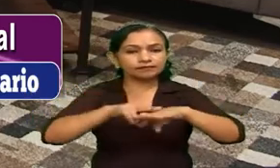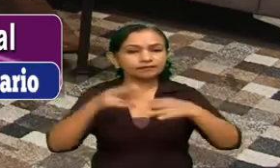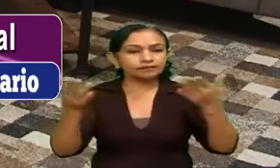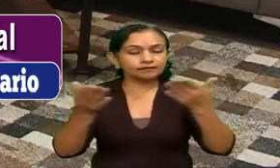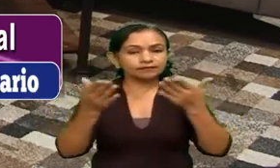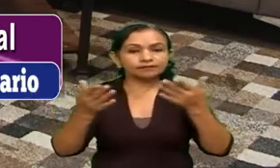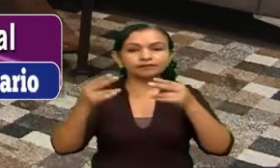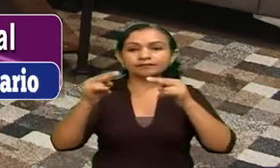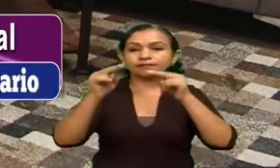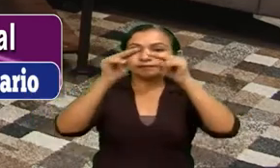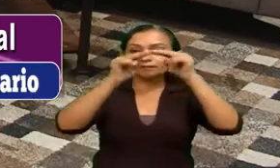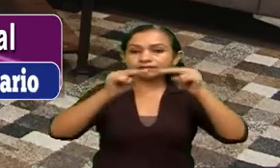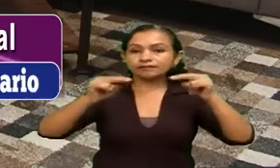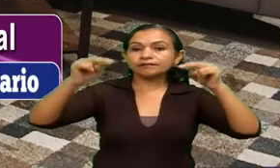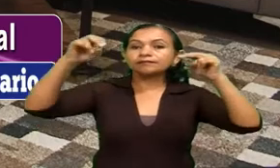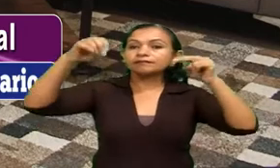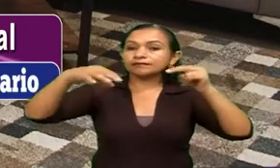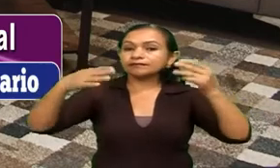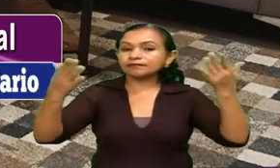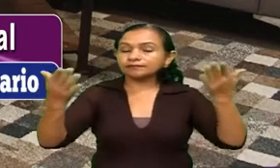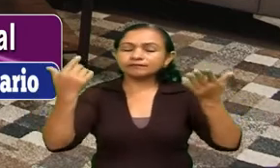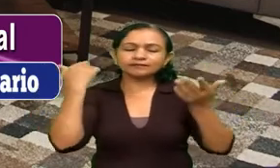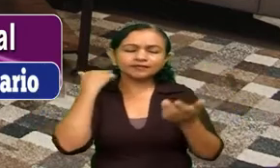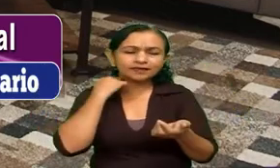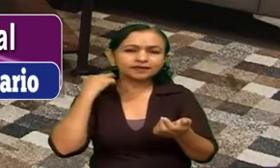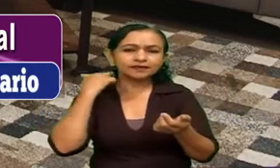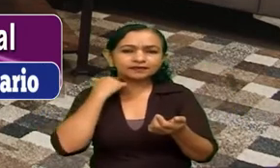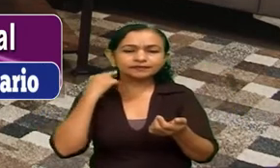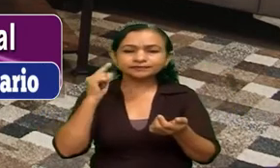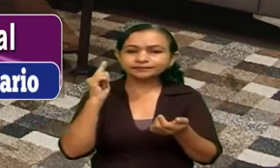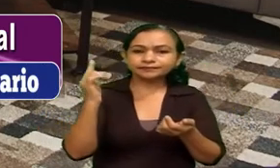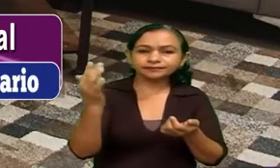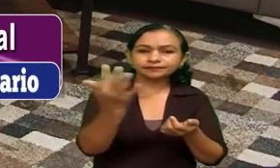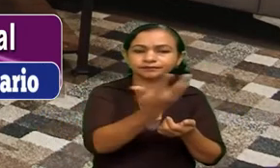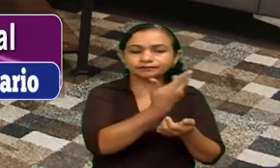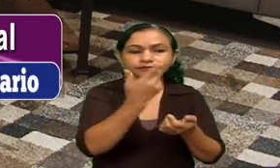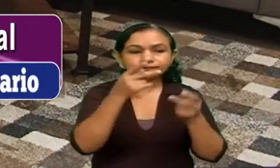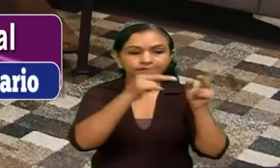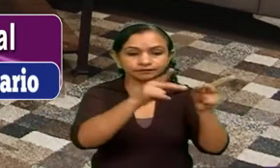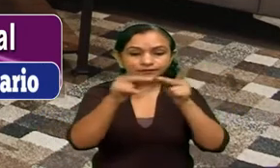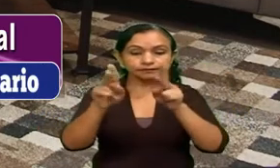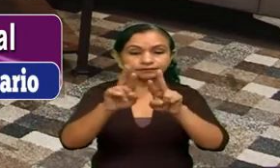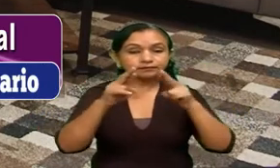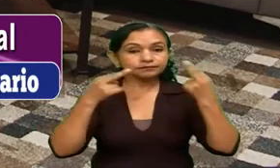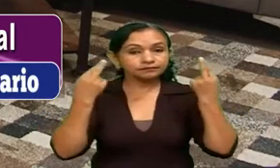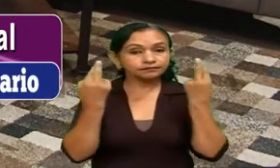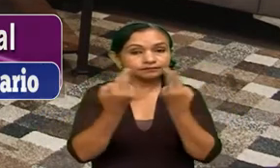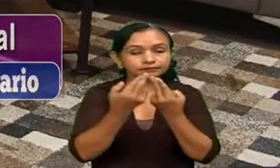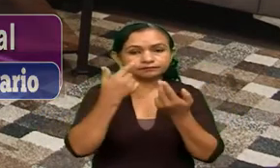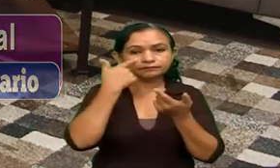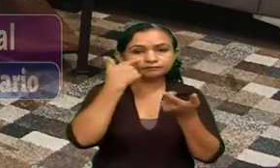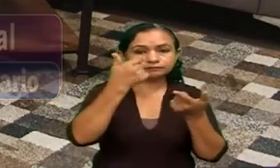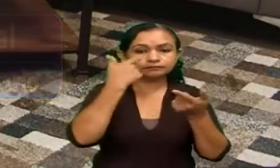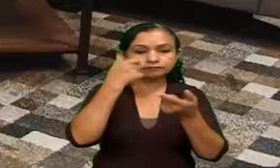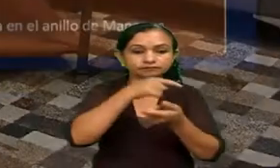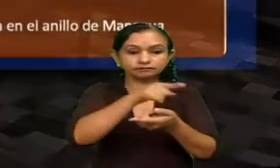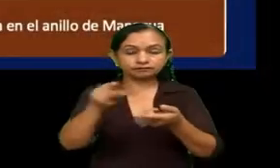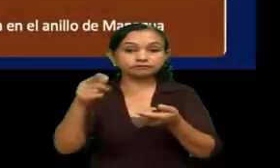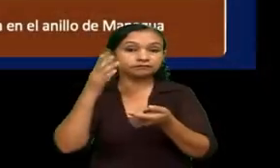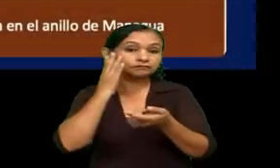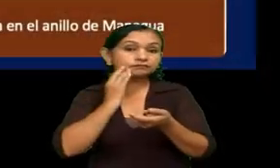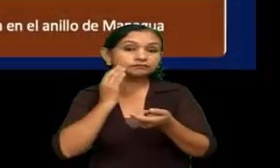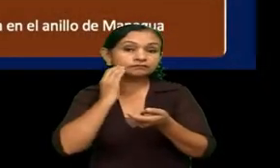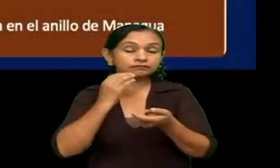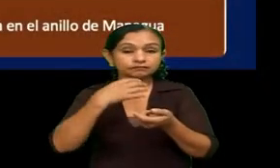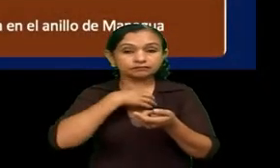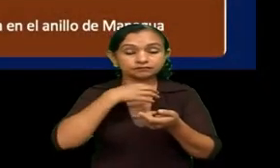matriz energética, siempre, con todos los compañeros que conocen, como te digo, porque ellos están también